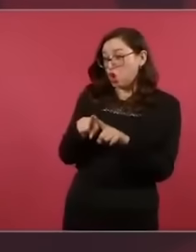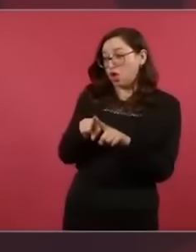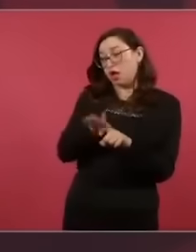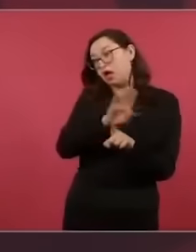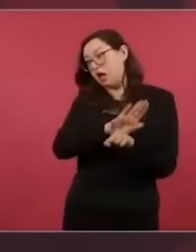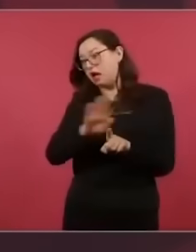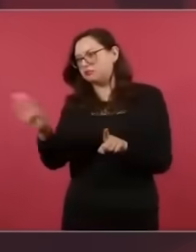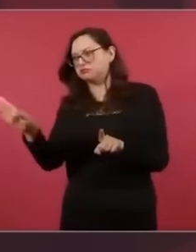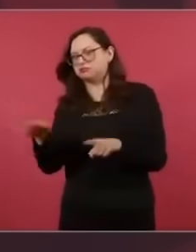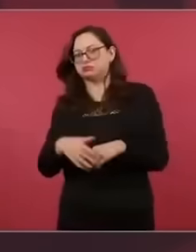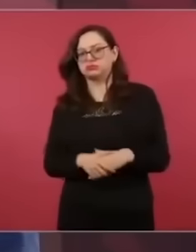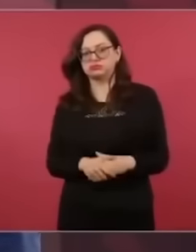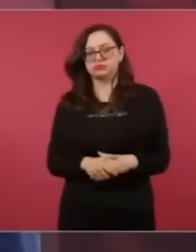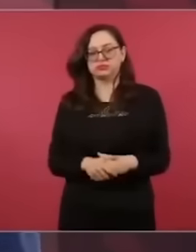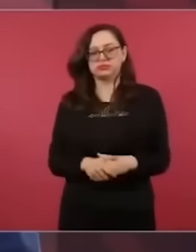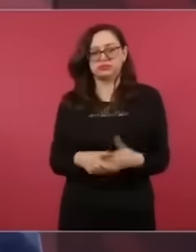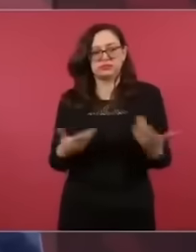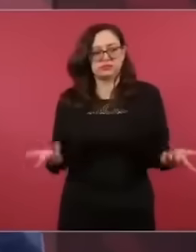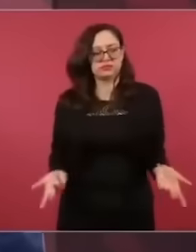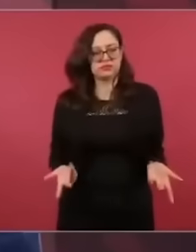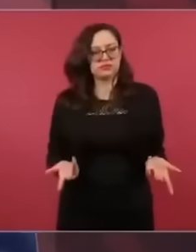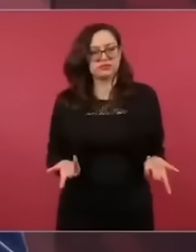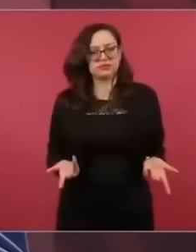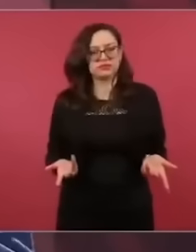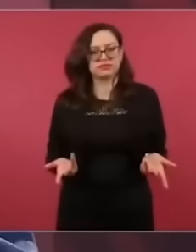hacia la derecha, yo no voy a decir quién era,